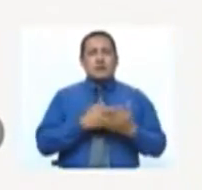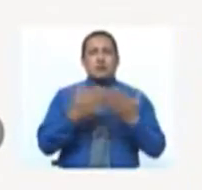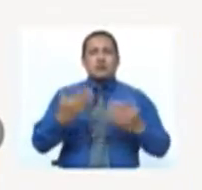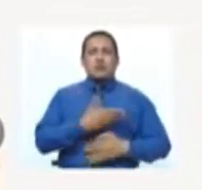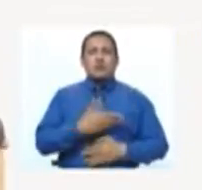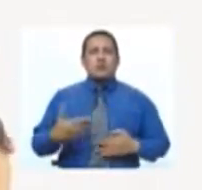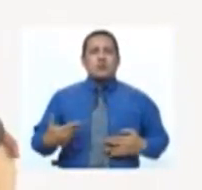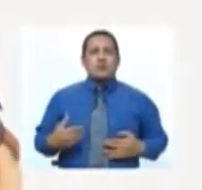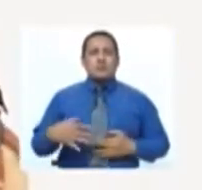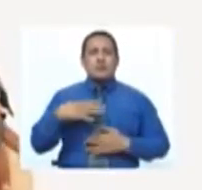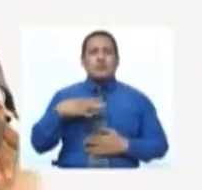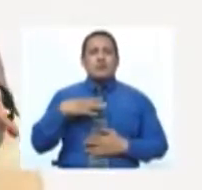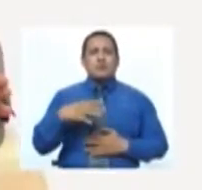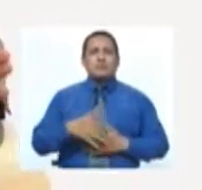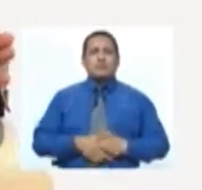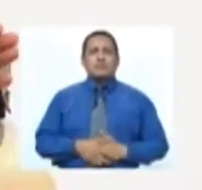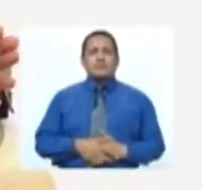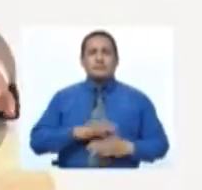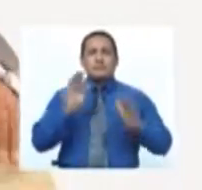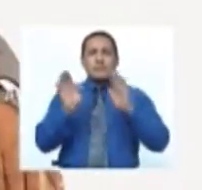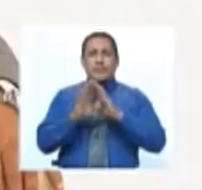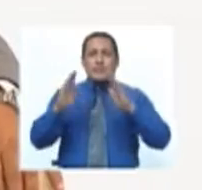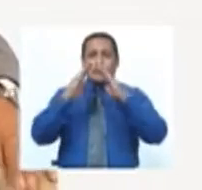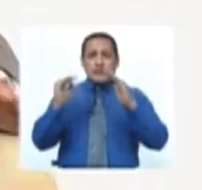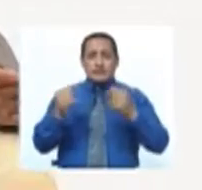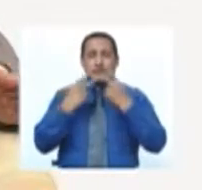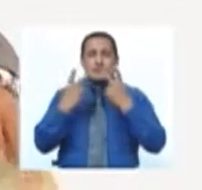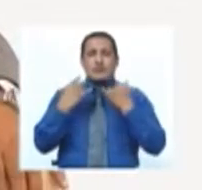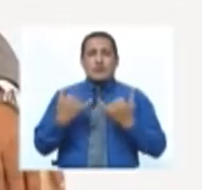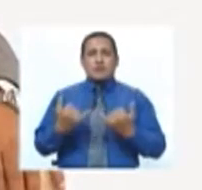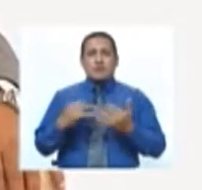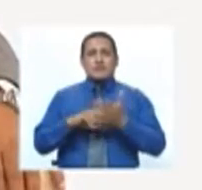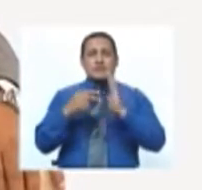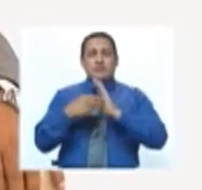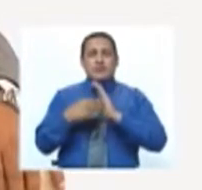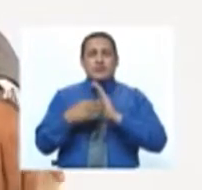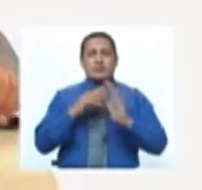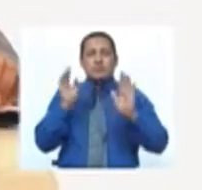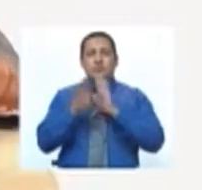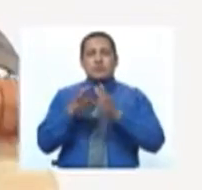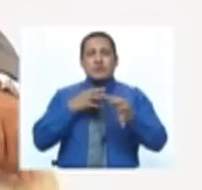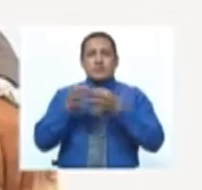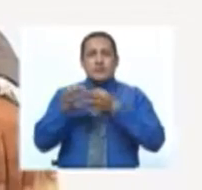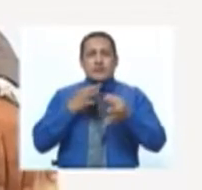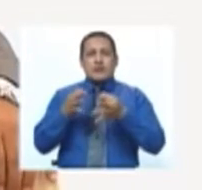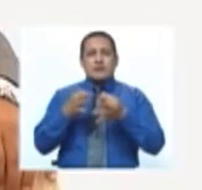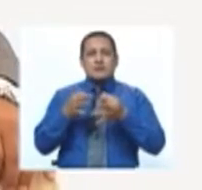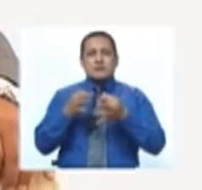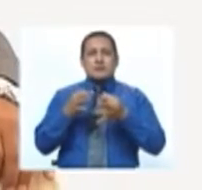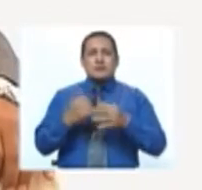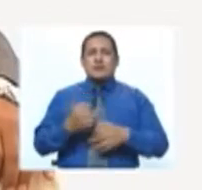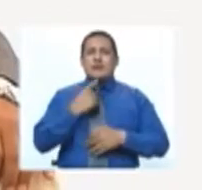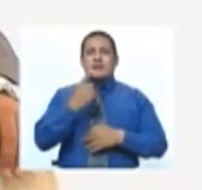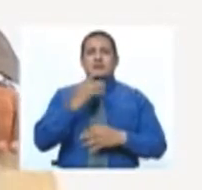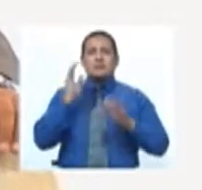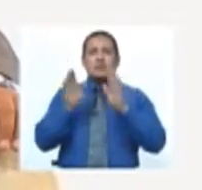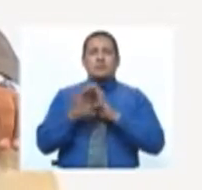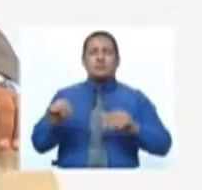bienes de dominio privado. Ya. El inmueble, que por ejemplo usted indica,